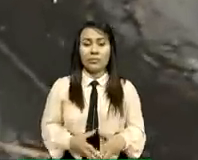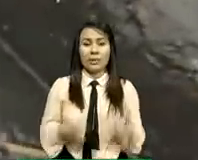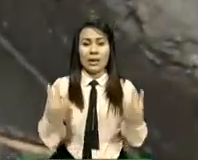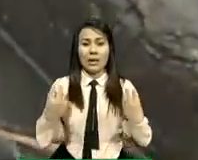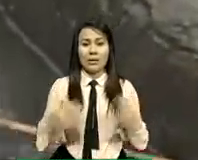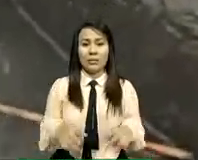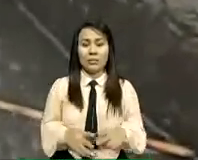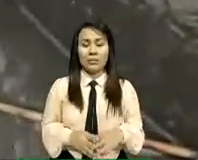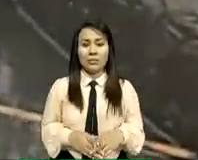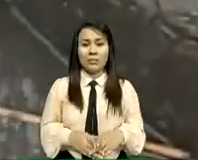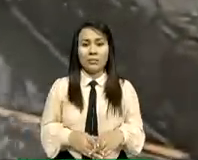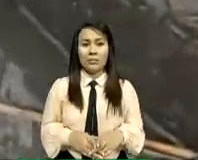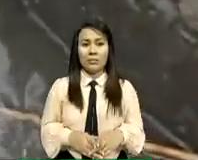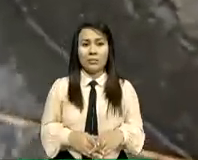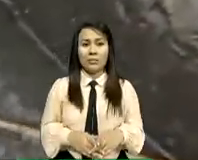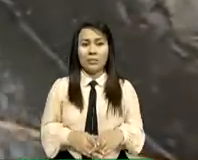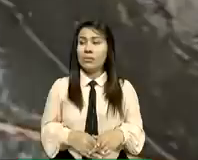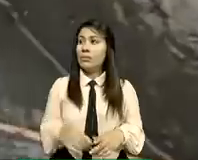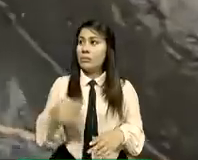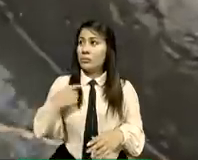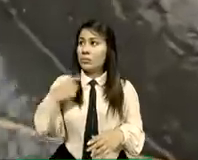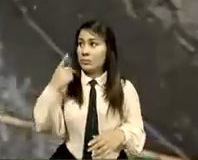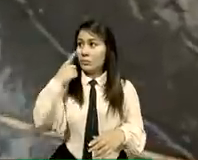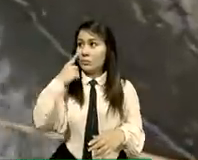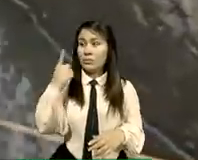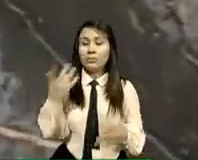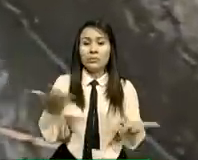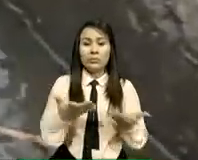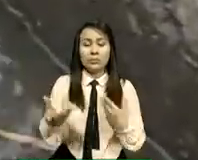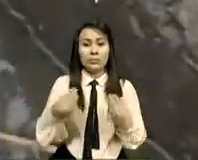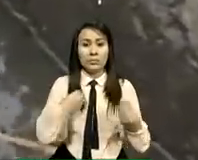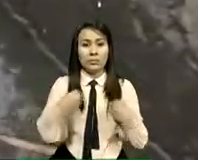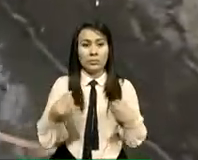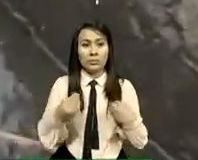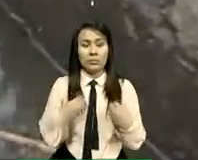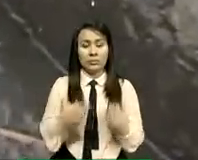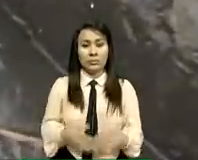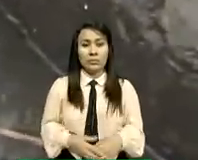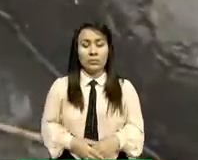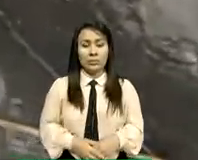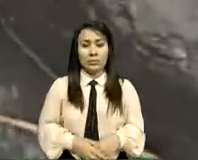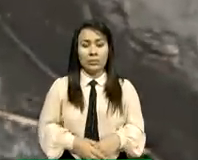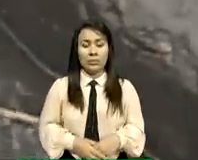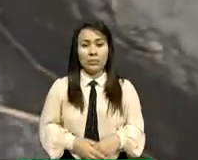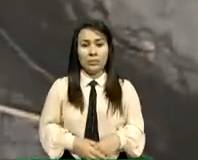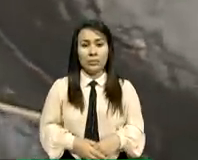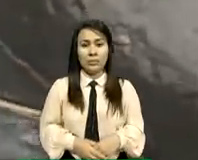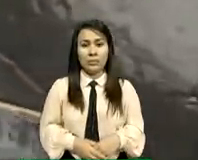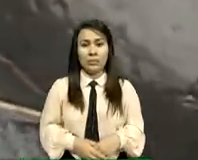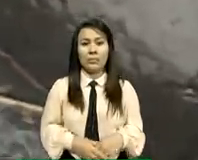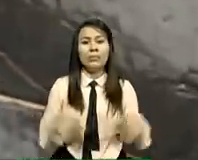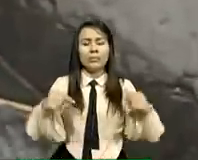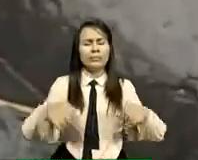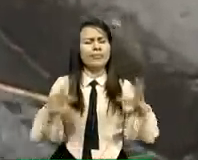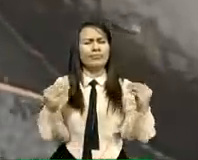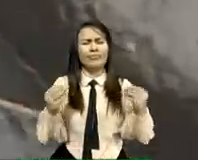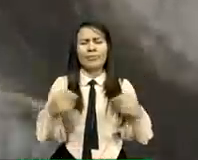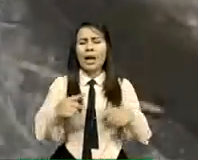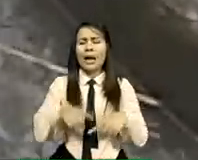con taponar las alcantarillas de este sector. En una lluvia más fuerte a la que tenemos la mañana de